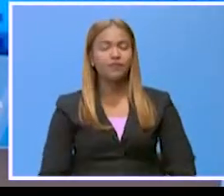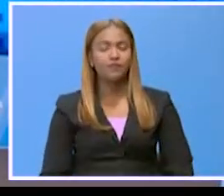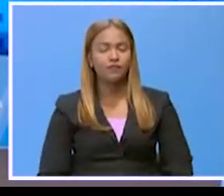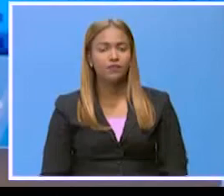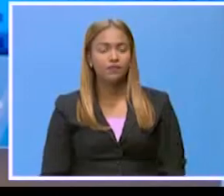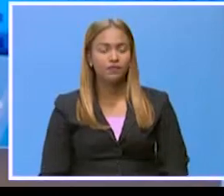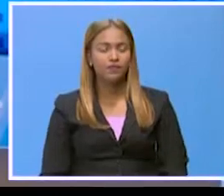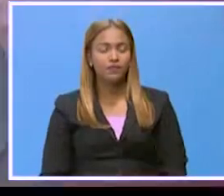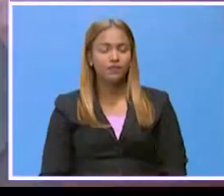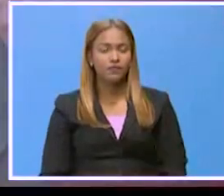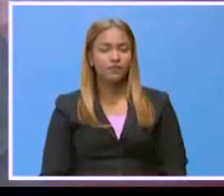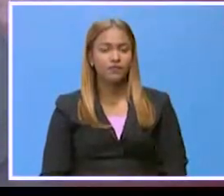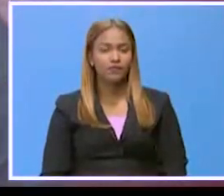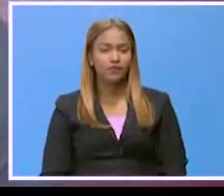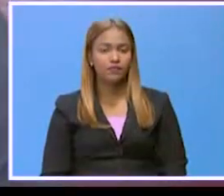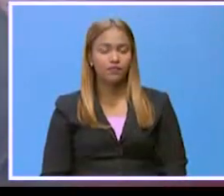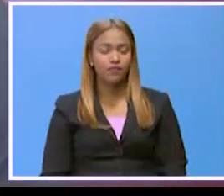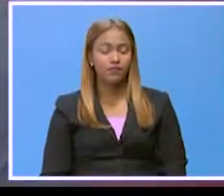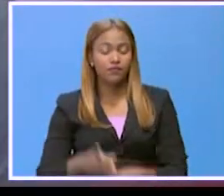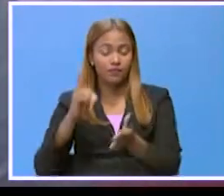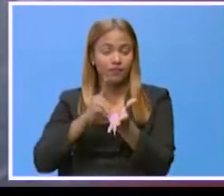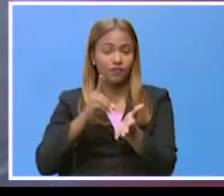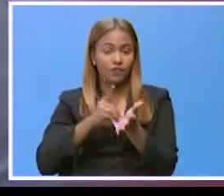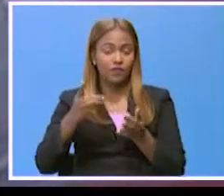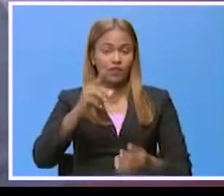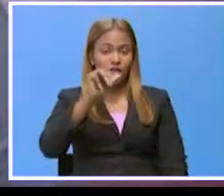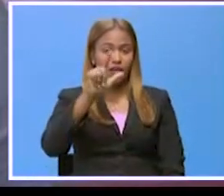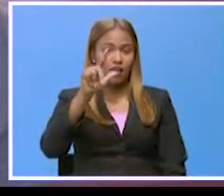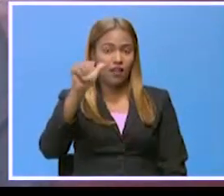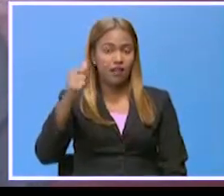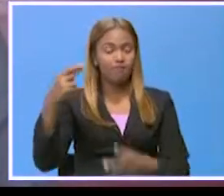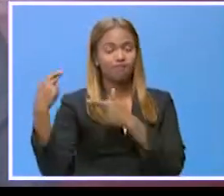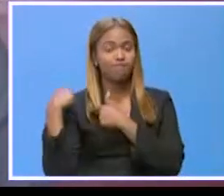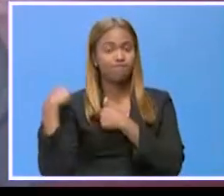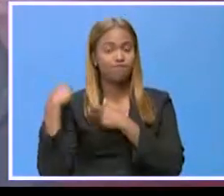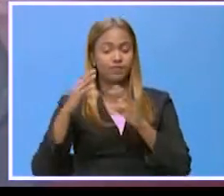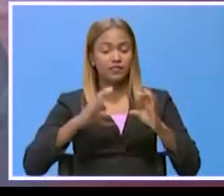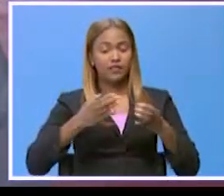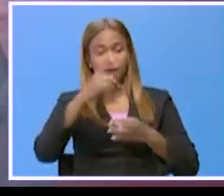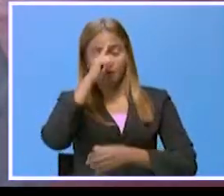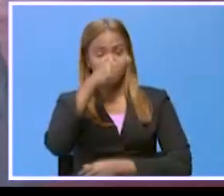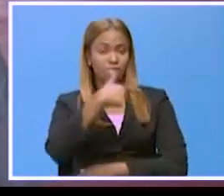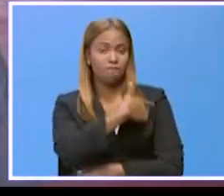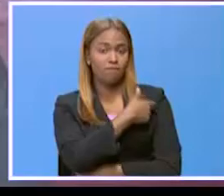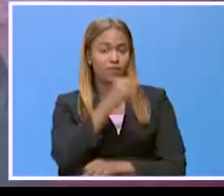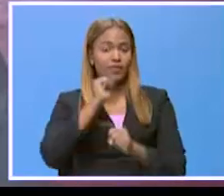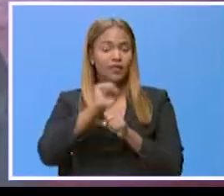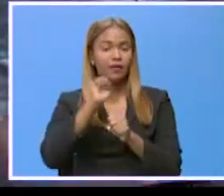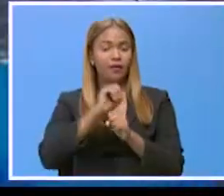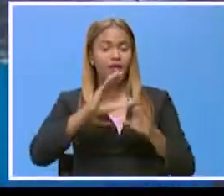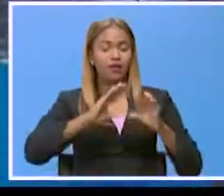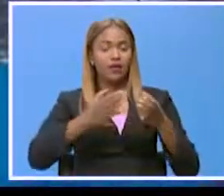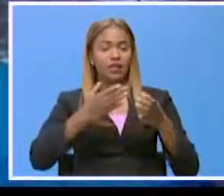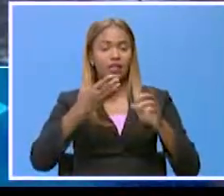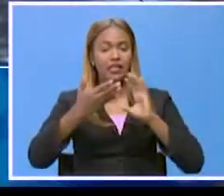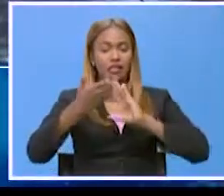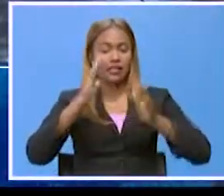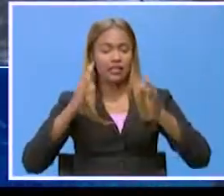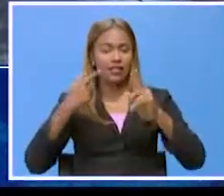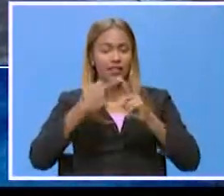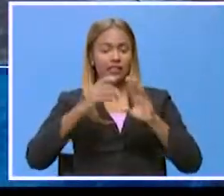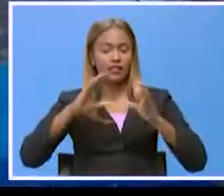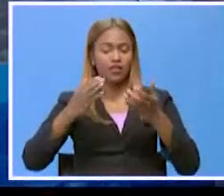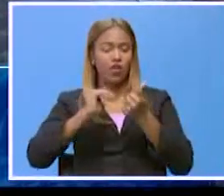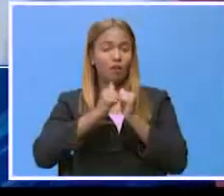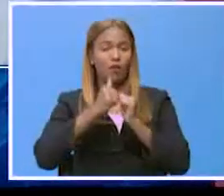afecto aquí lo que estamos agotado la doctora ángela matos encargada del centro de vacunación que opera en el pabellón de karate del centro olímpico juan